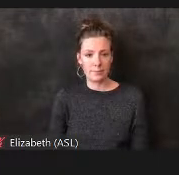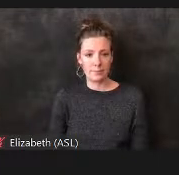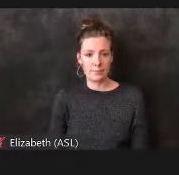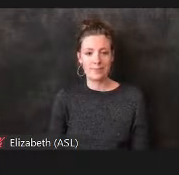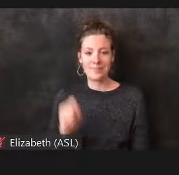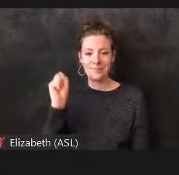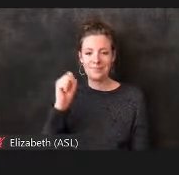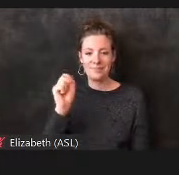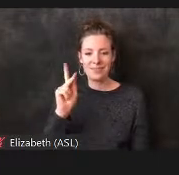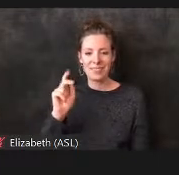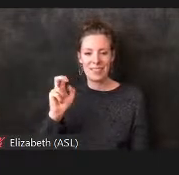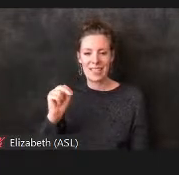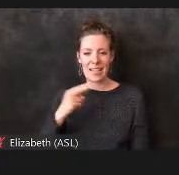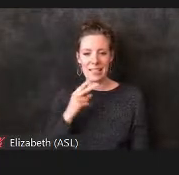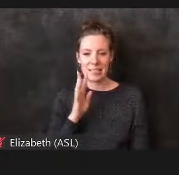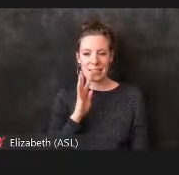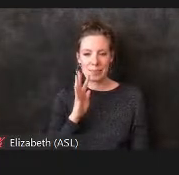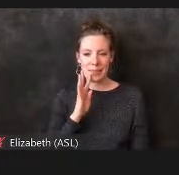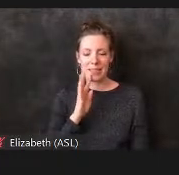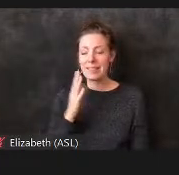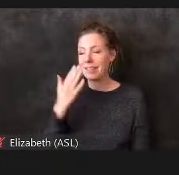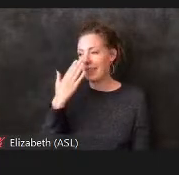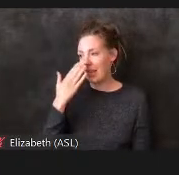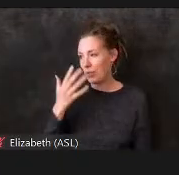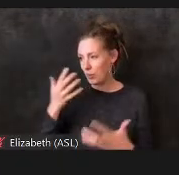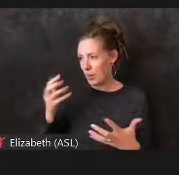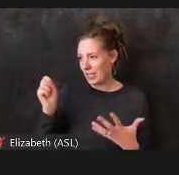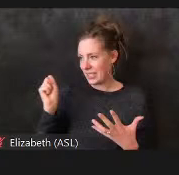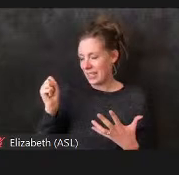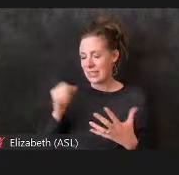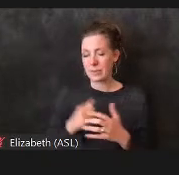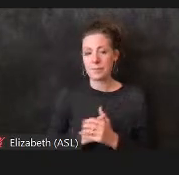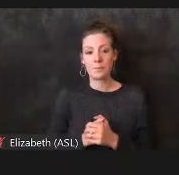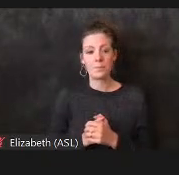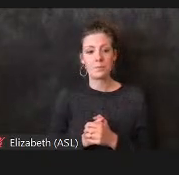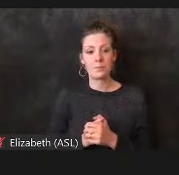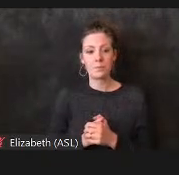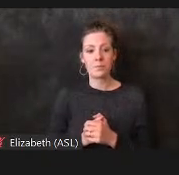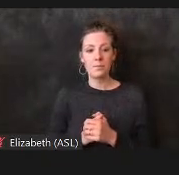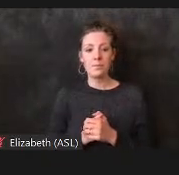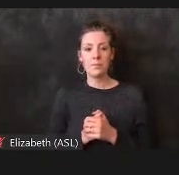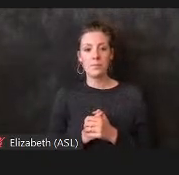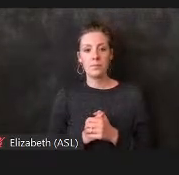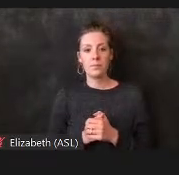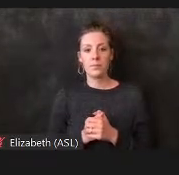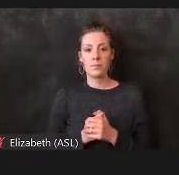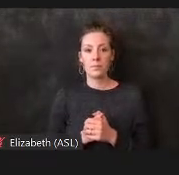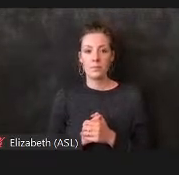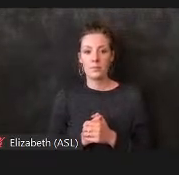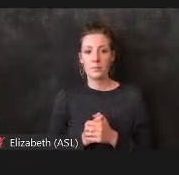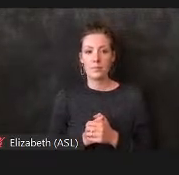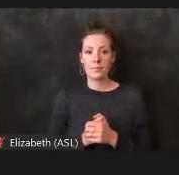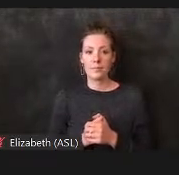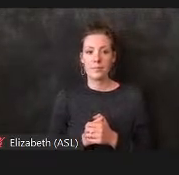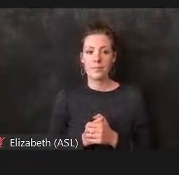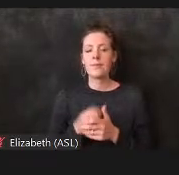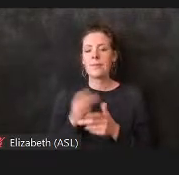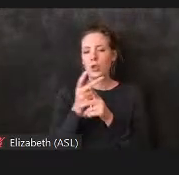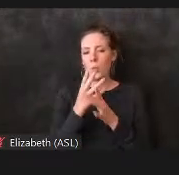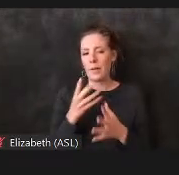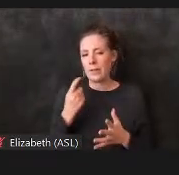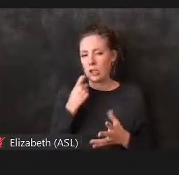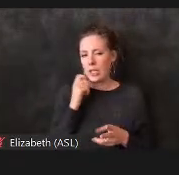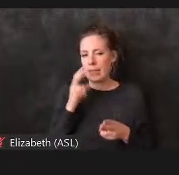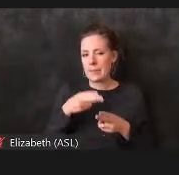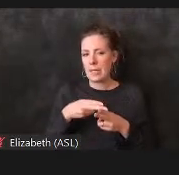Yes, I'd be happy to. Thank you very much, Dr. Mace. So the supervisors mentioned, we're